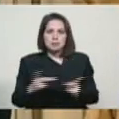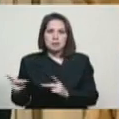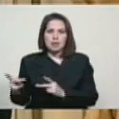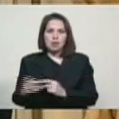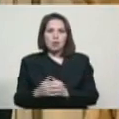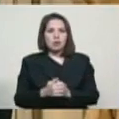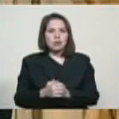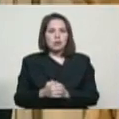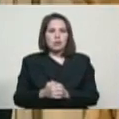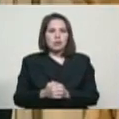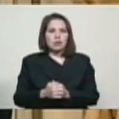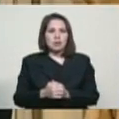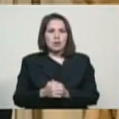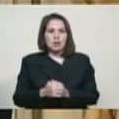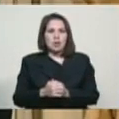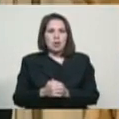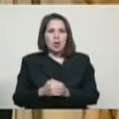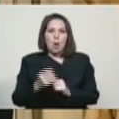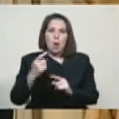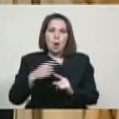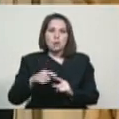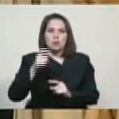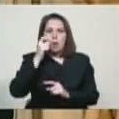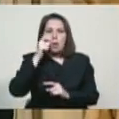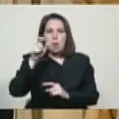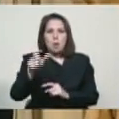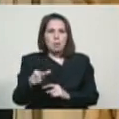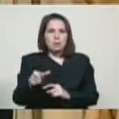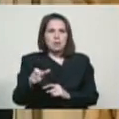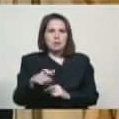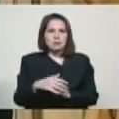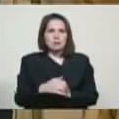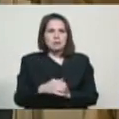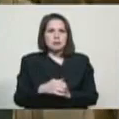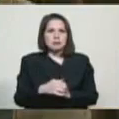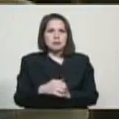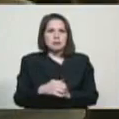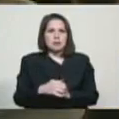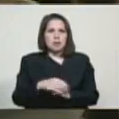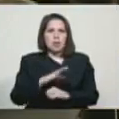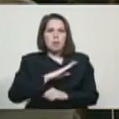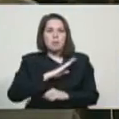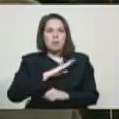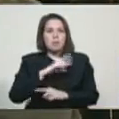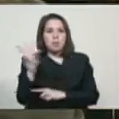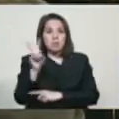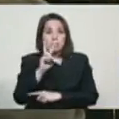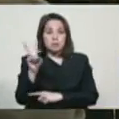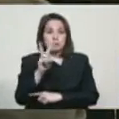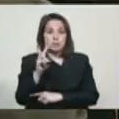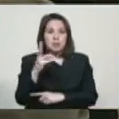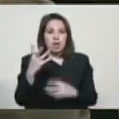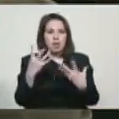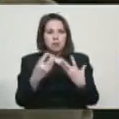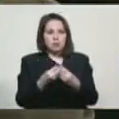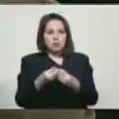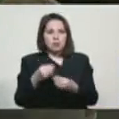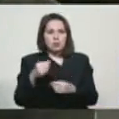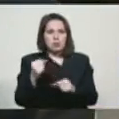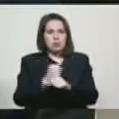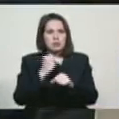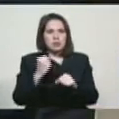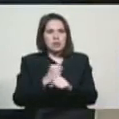compañero Pedro Calzadilla, Guillermo Barreto, con Adán. Adán